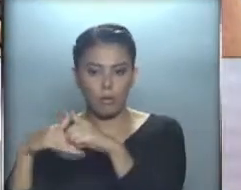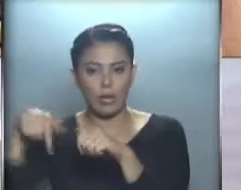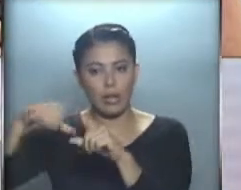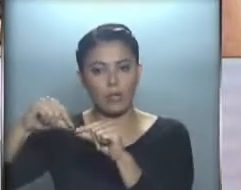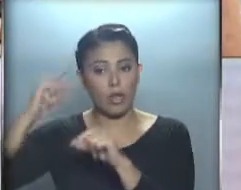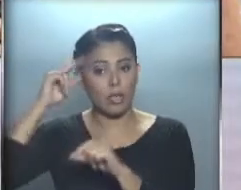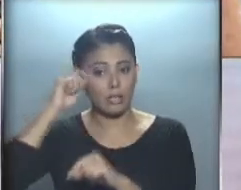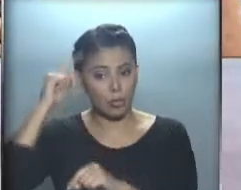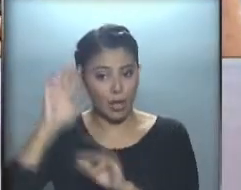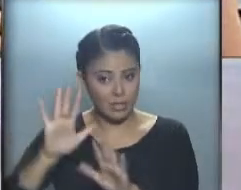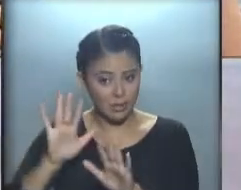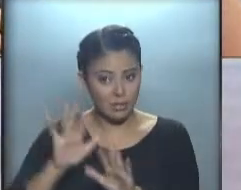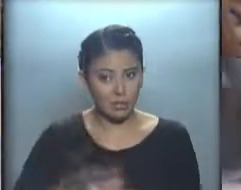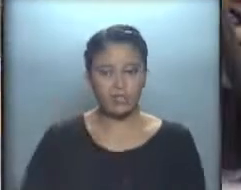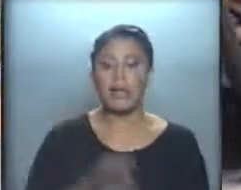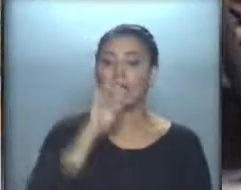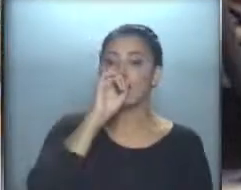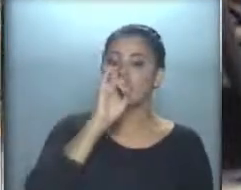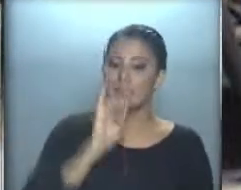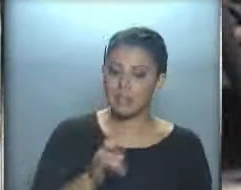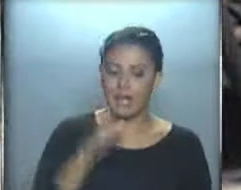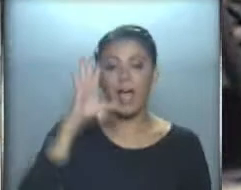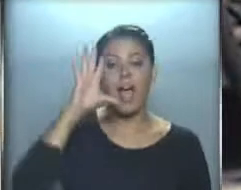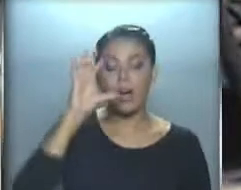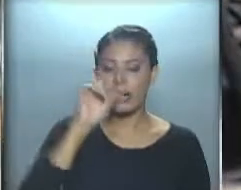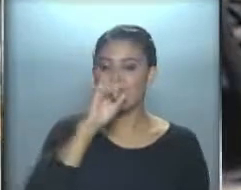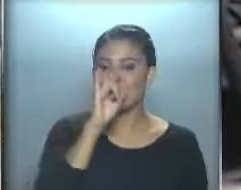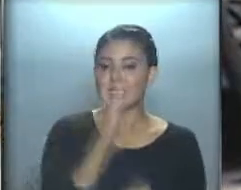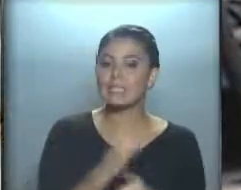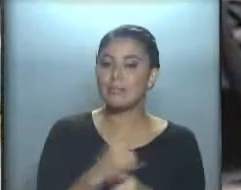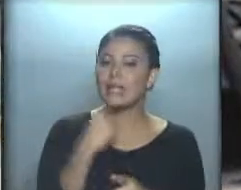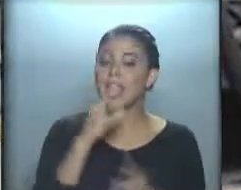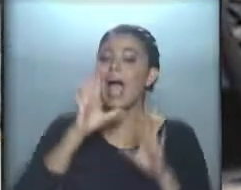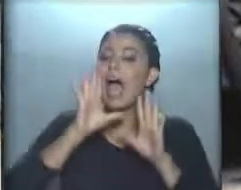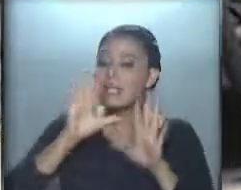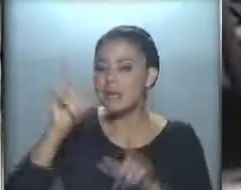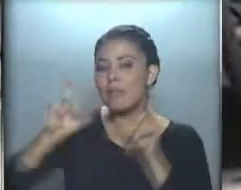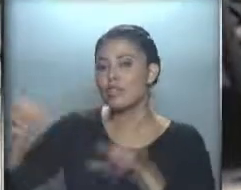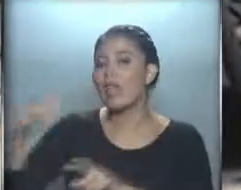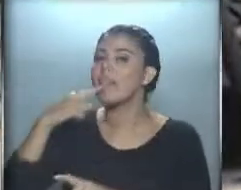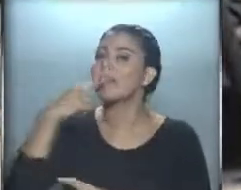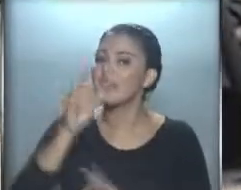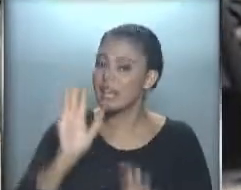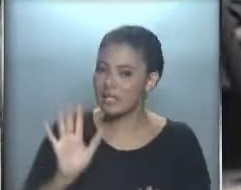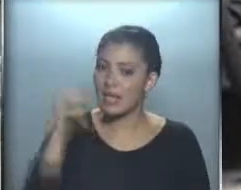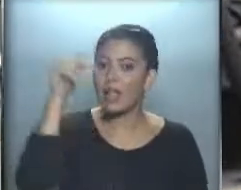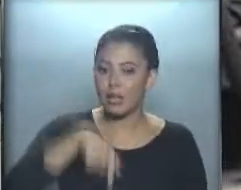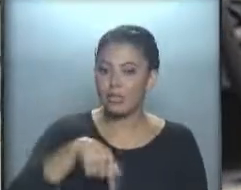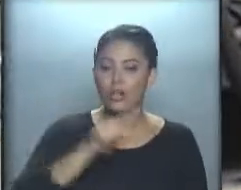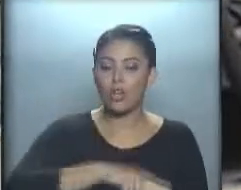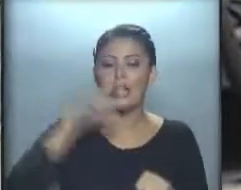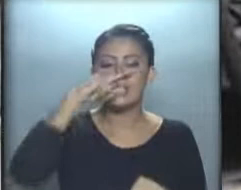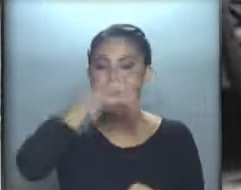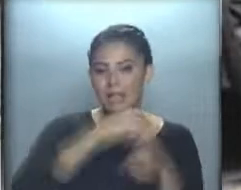39 verdad si te recuerdo siempre es según versiones y lo que la gente comentaba porque esto ocurrió a las